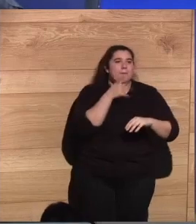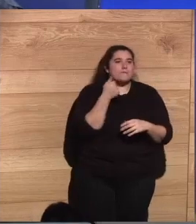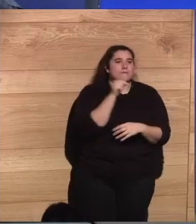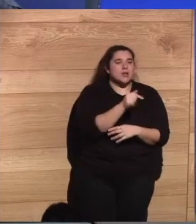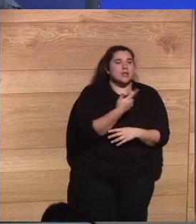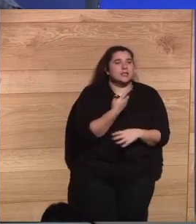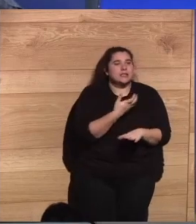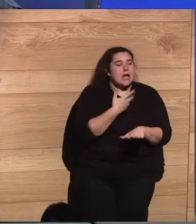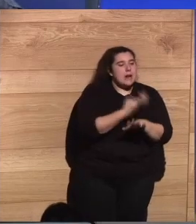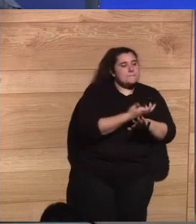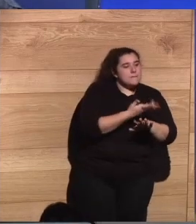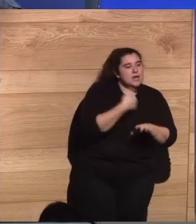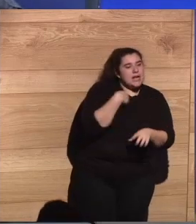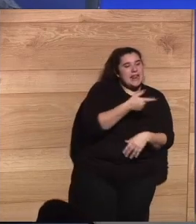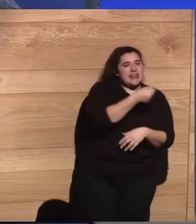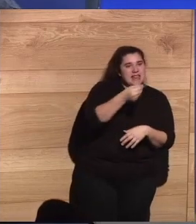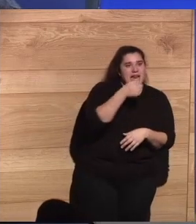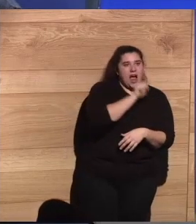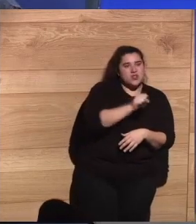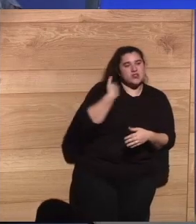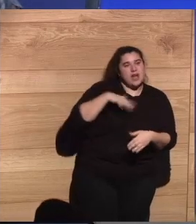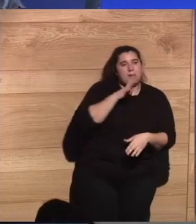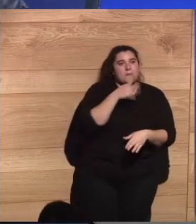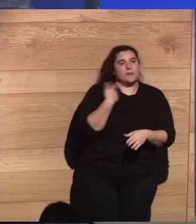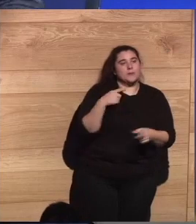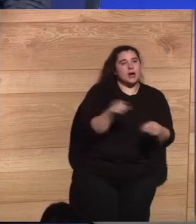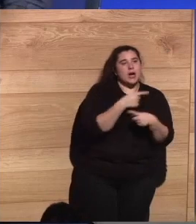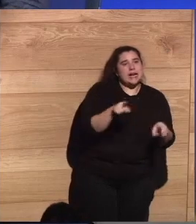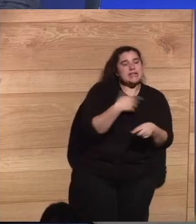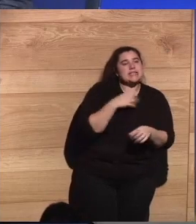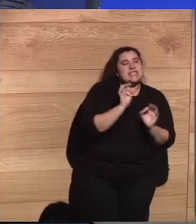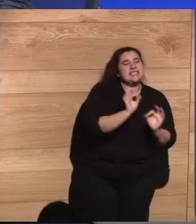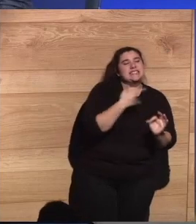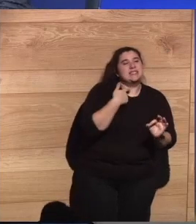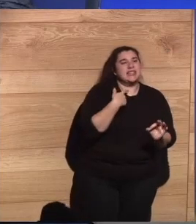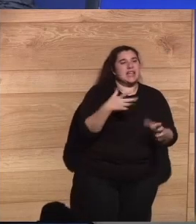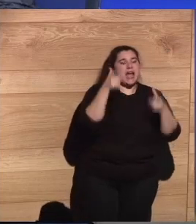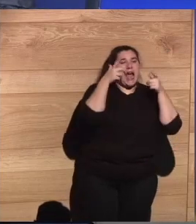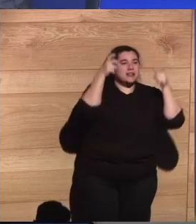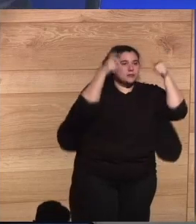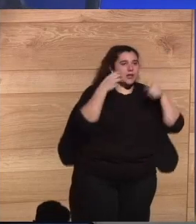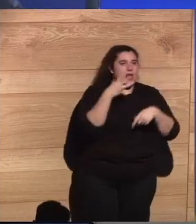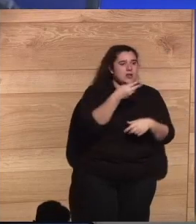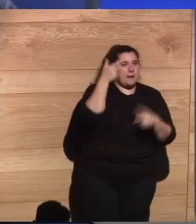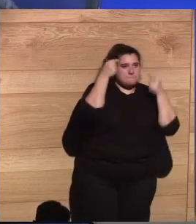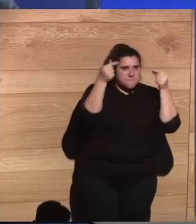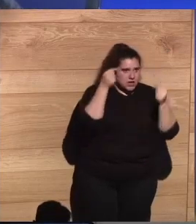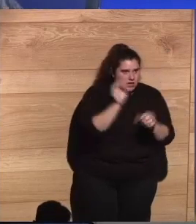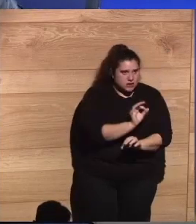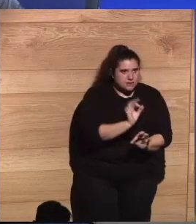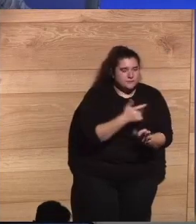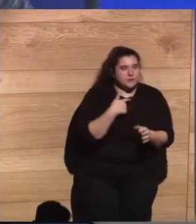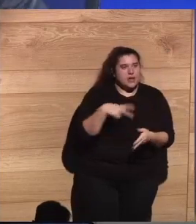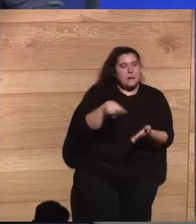de la composición del Sombrero de Tres Picos. Como monumento de la cultura española, de la modernidad española, no